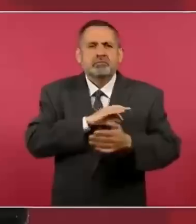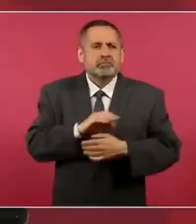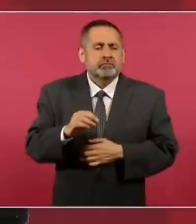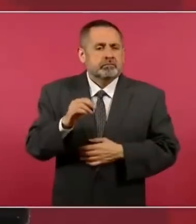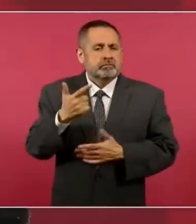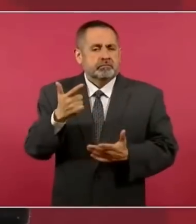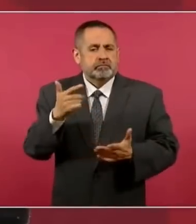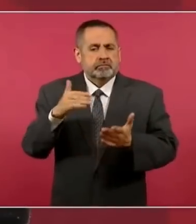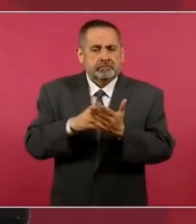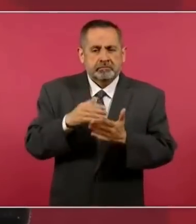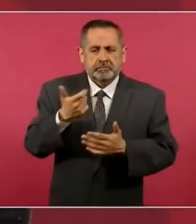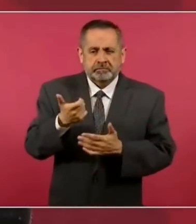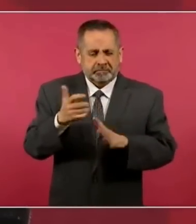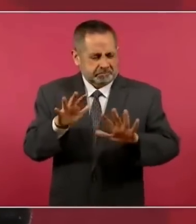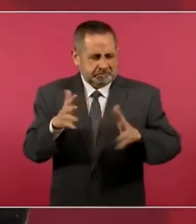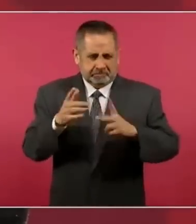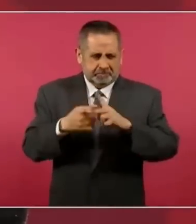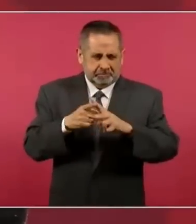pesos,